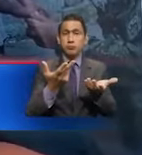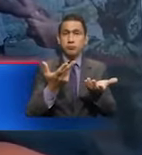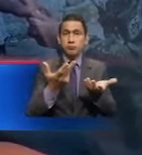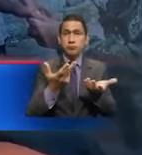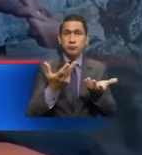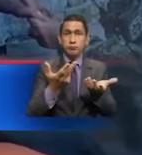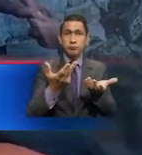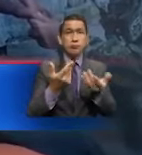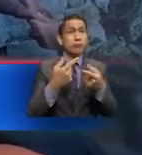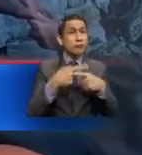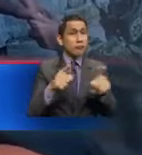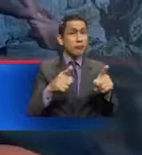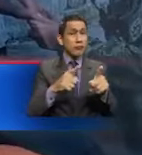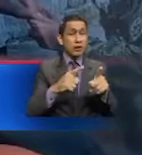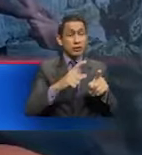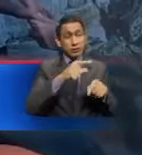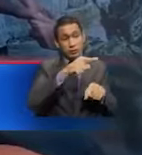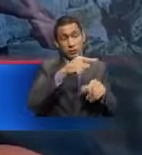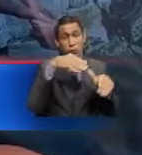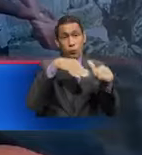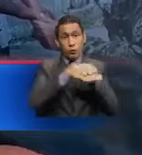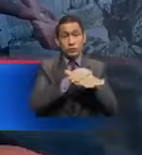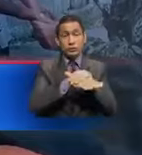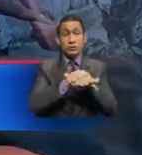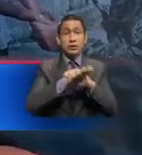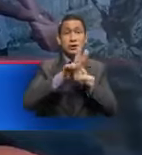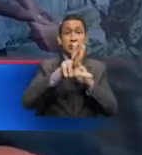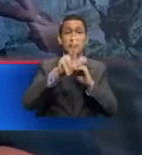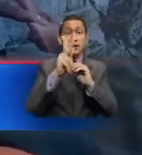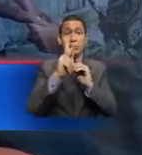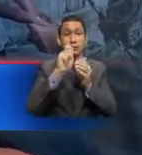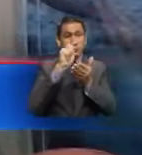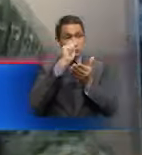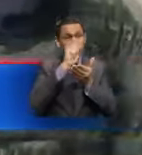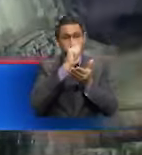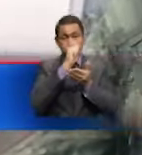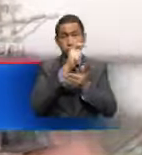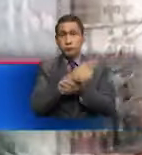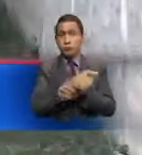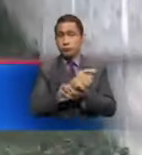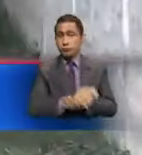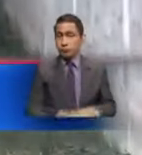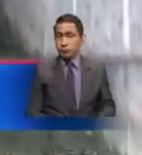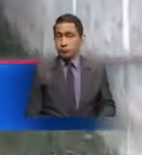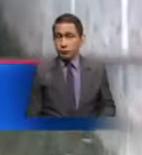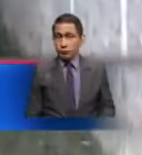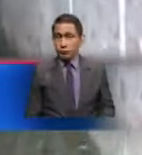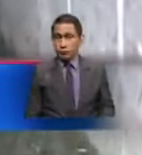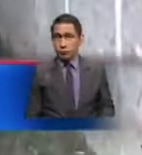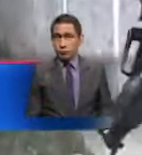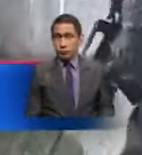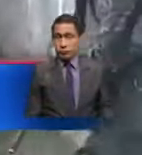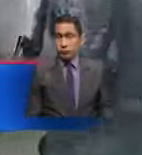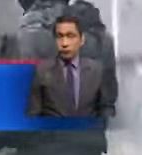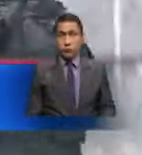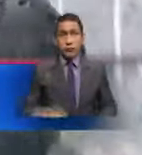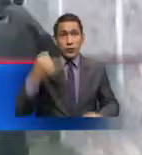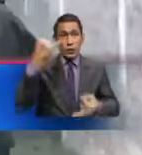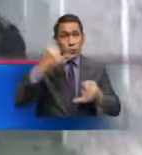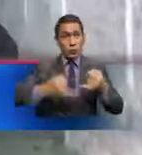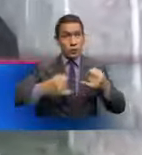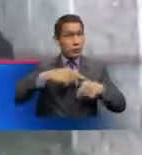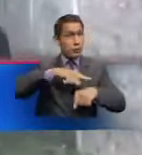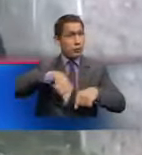calibres, 3 kilos de sustancias sujetas a fiscalización, presuntamente marihuana. Además, en las últimas horas, las